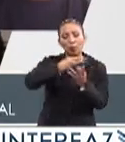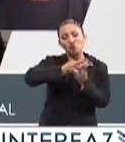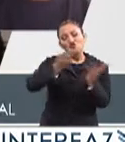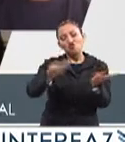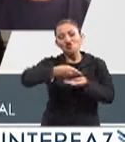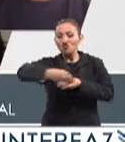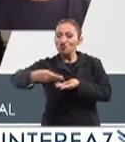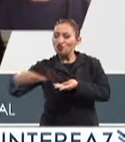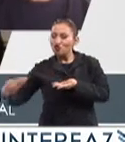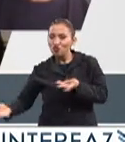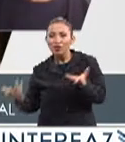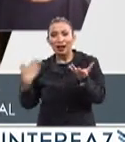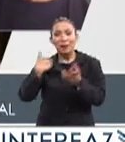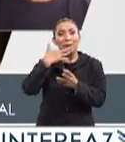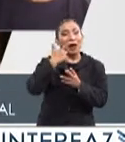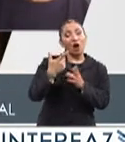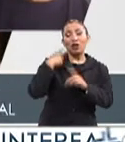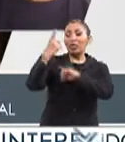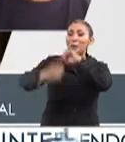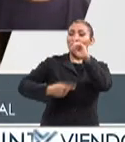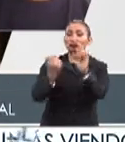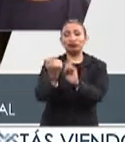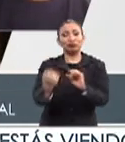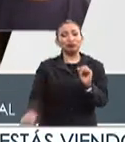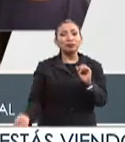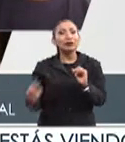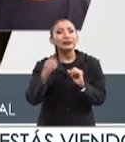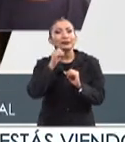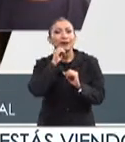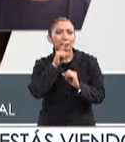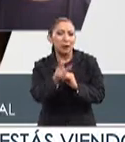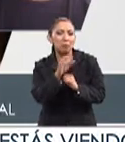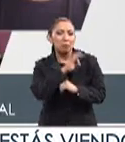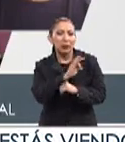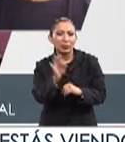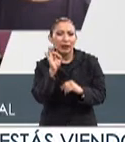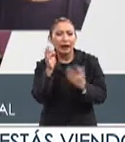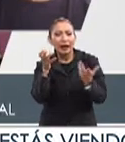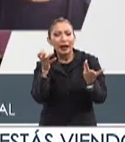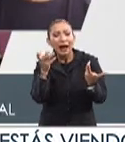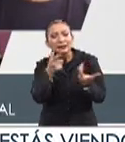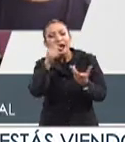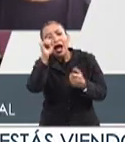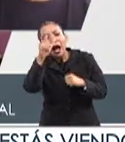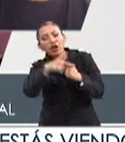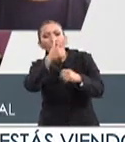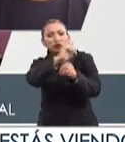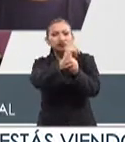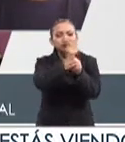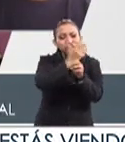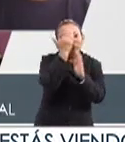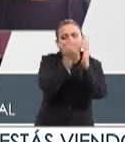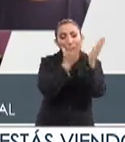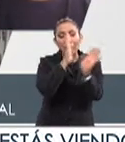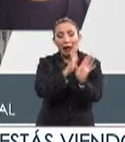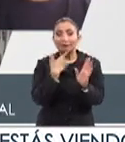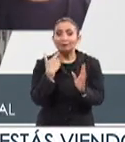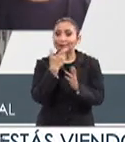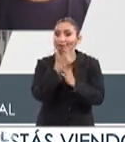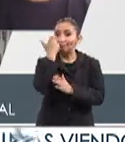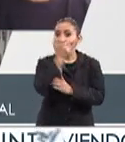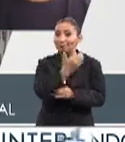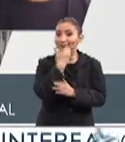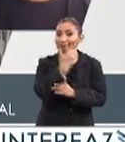cartas, ser mejores deportistas, además poder dedicarse a algunas de las carreras más socorridas y